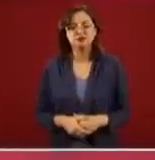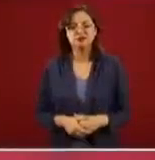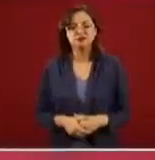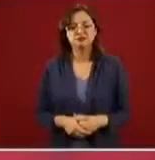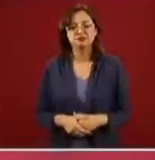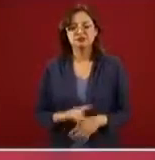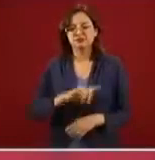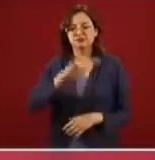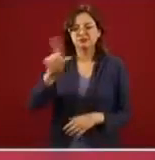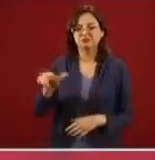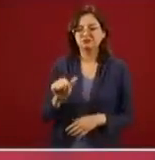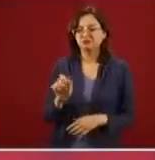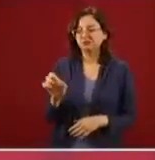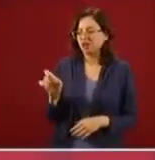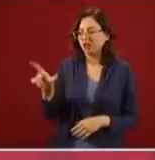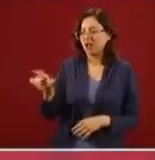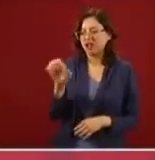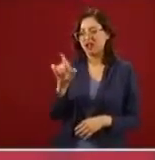no